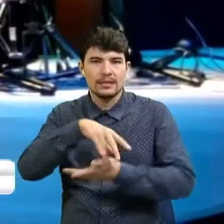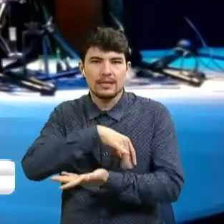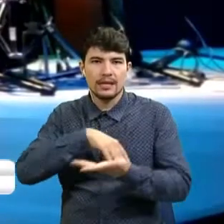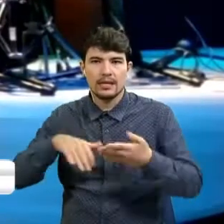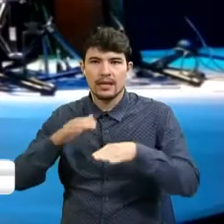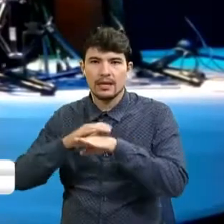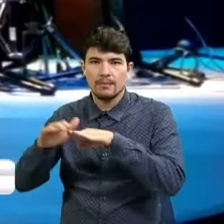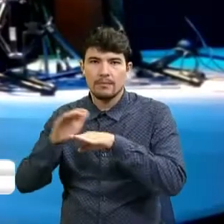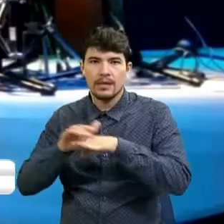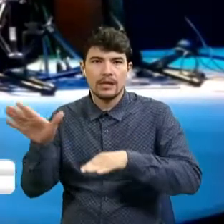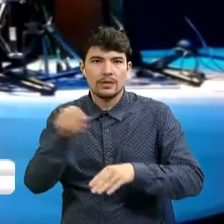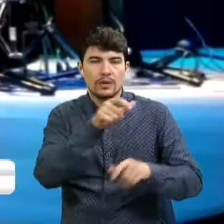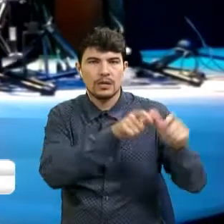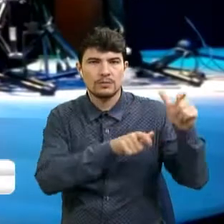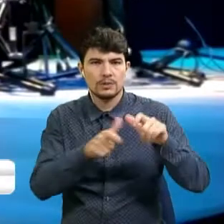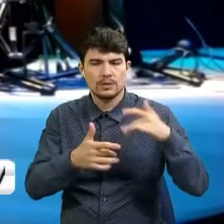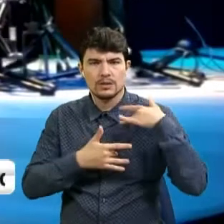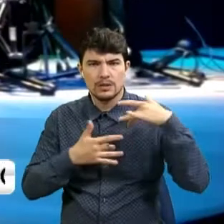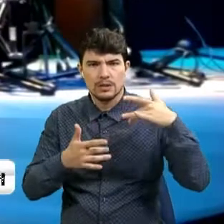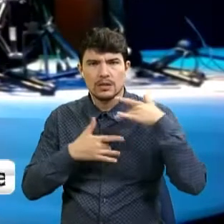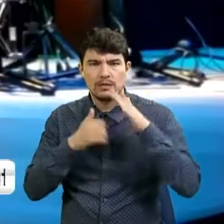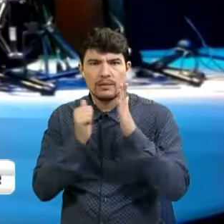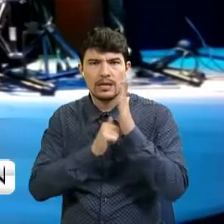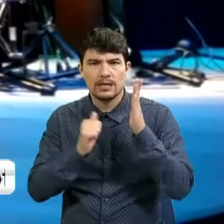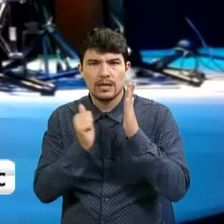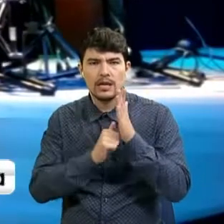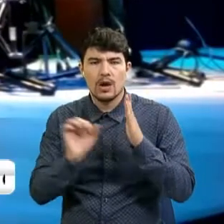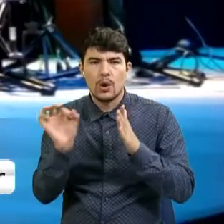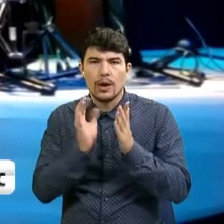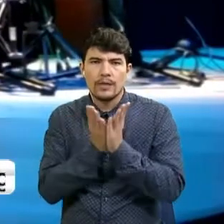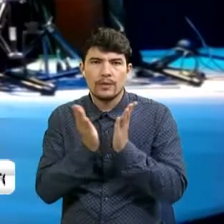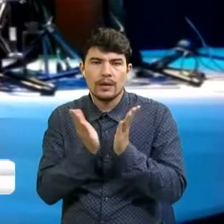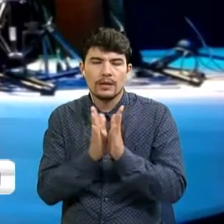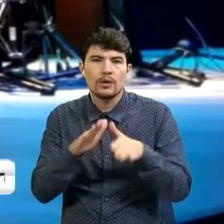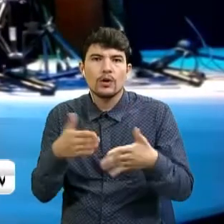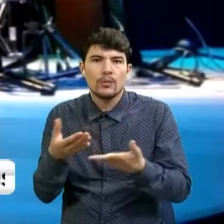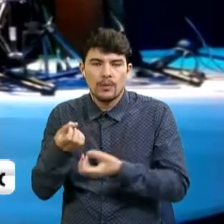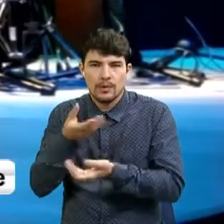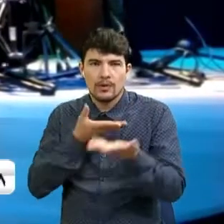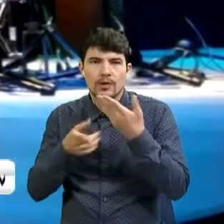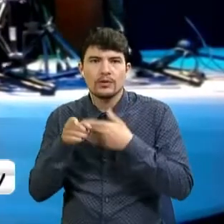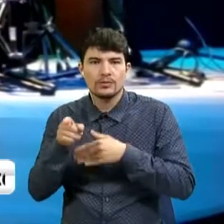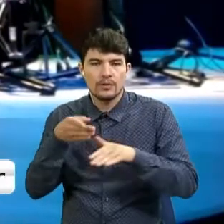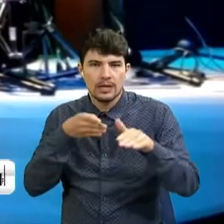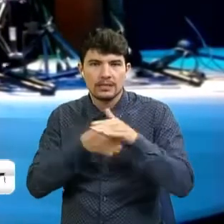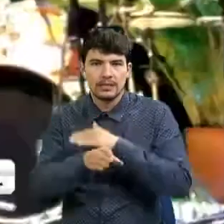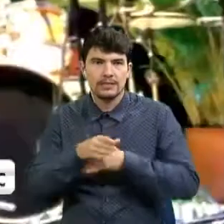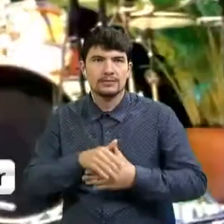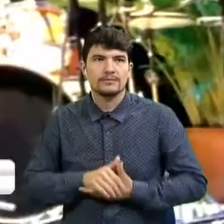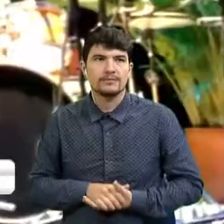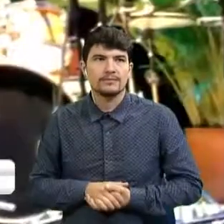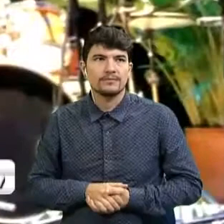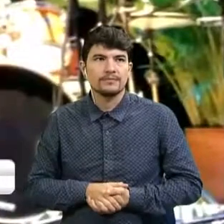a los asistentes a donar material lúdico o educativo a cambio de las boletas del acceso al evento.